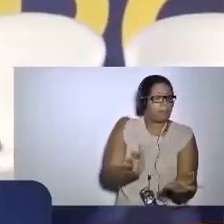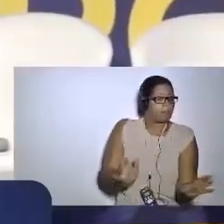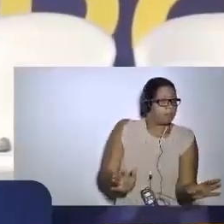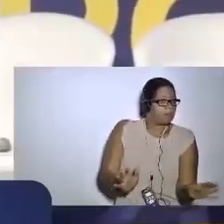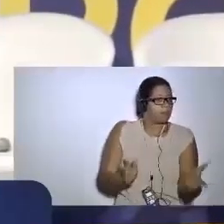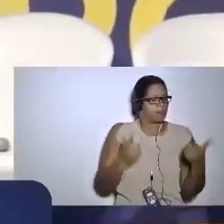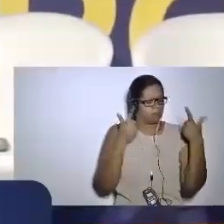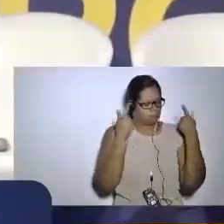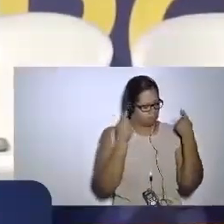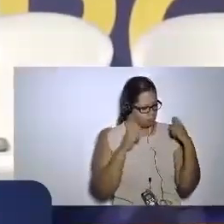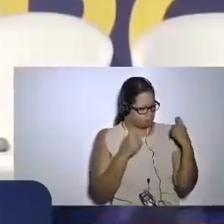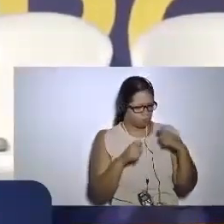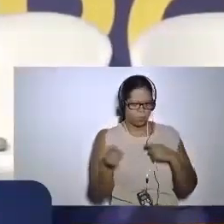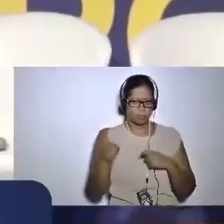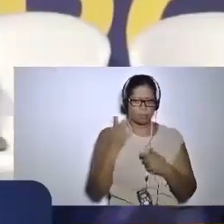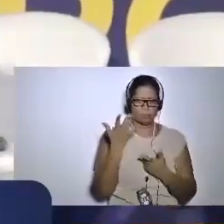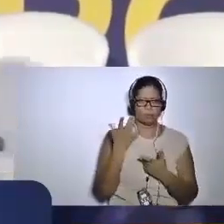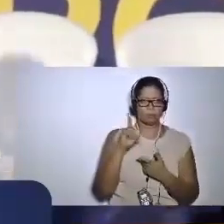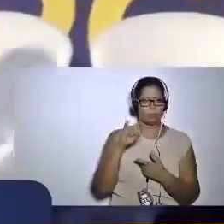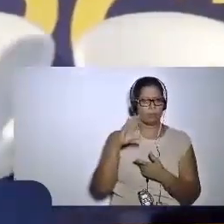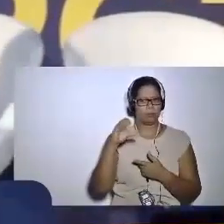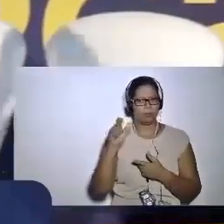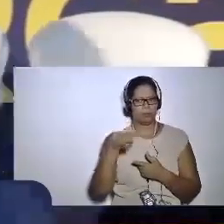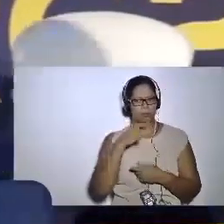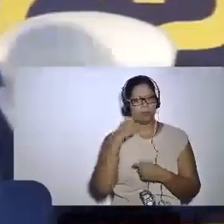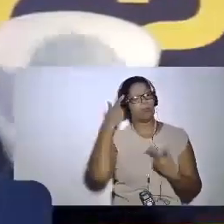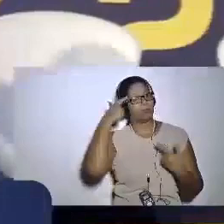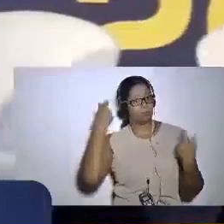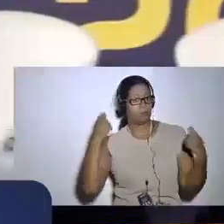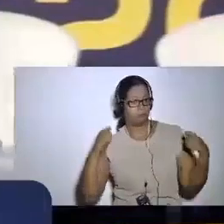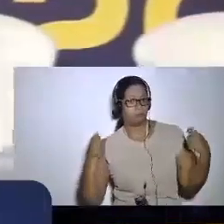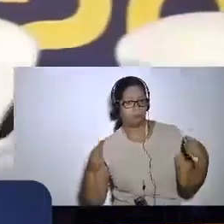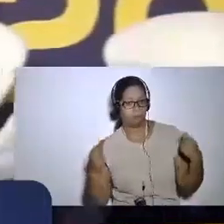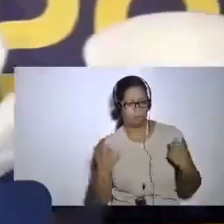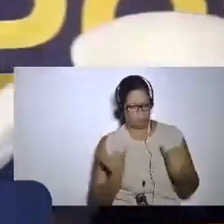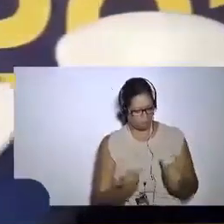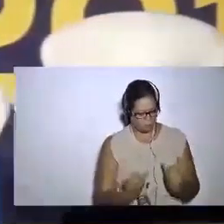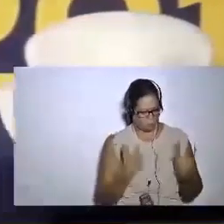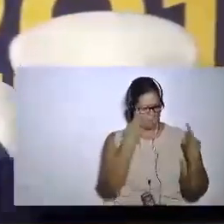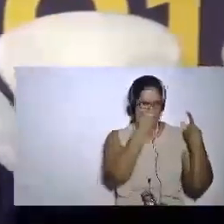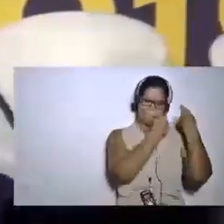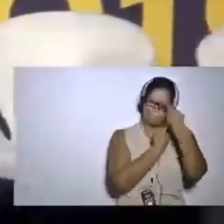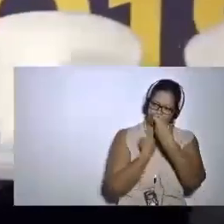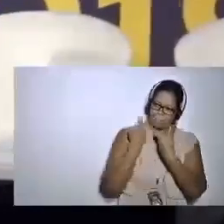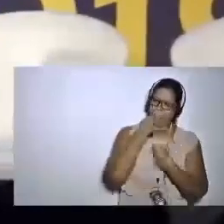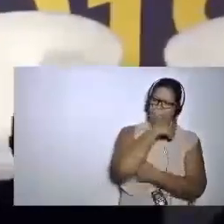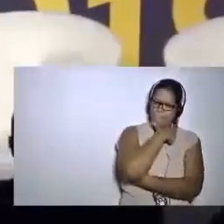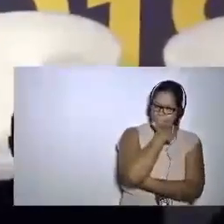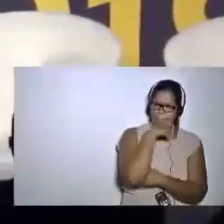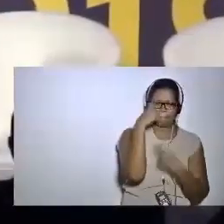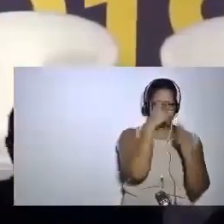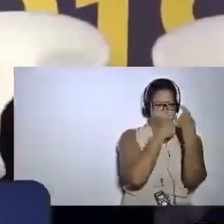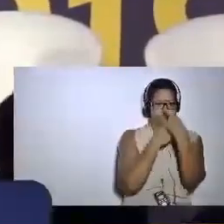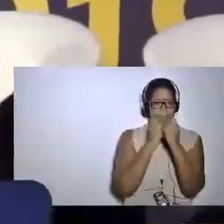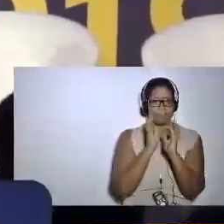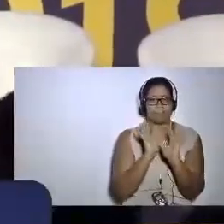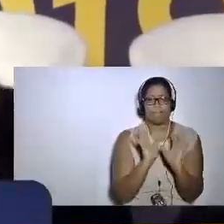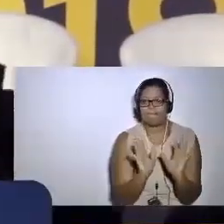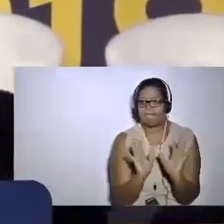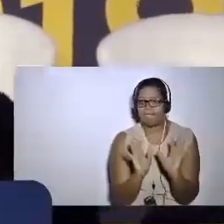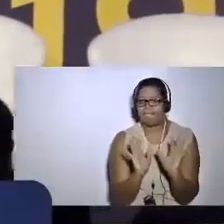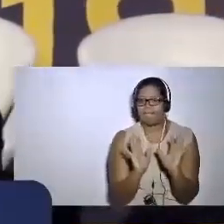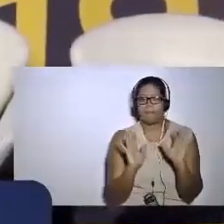poner sobre la mesa. Bueno, la preocupación de Luca y nos invitaba a mirarlo y a reflexionar. Bueno,